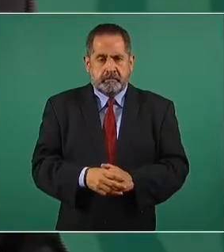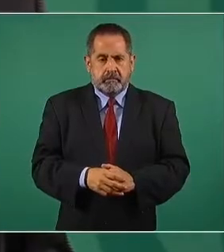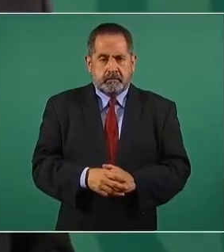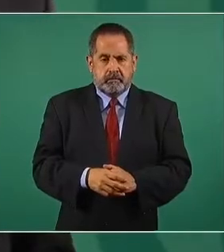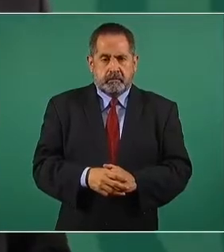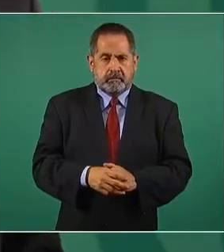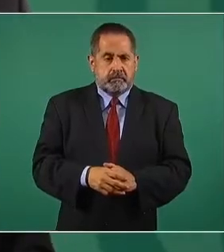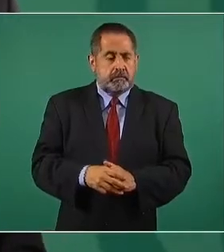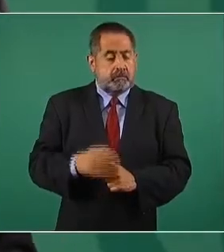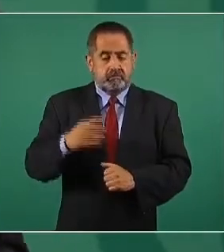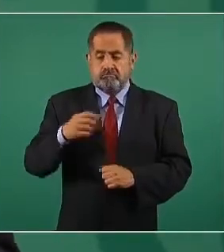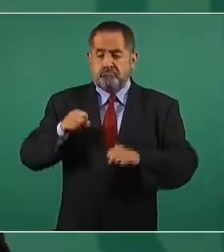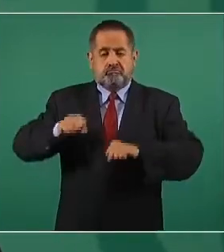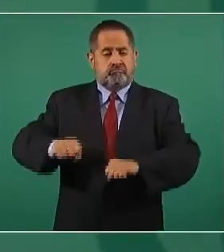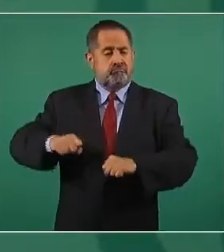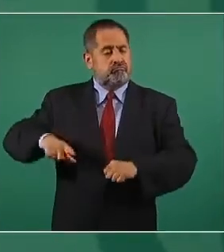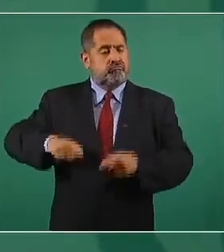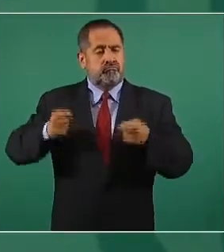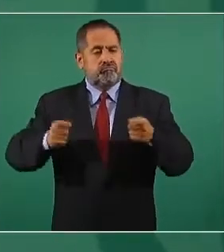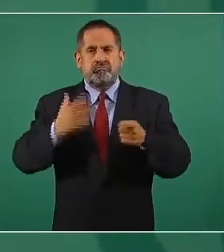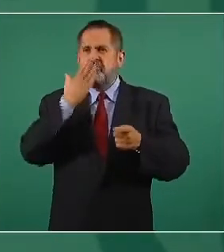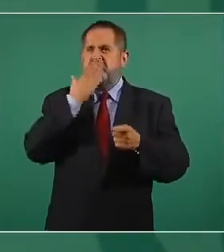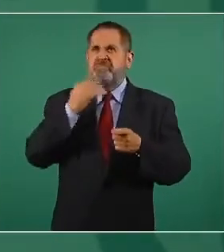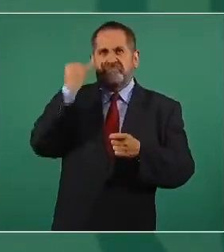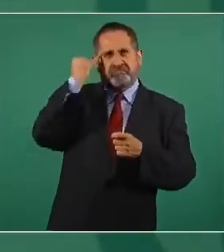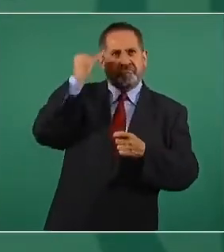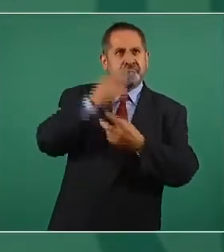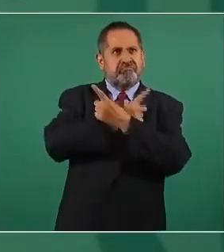cuando no hay principios, cuando no hay ideales,